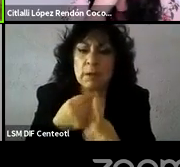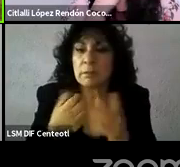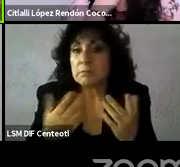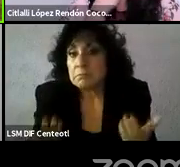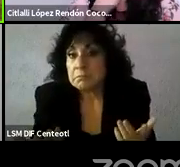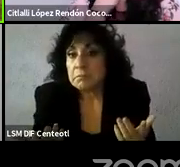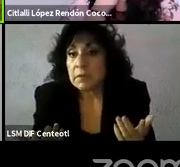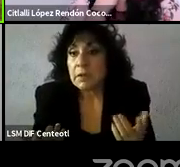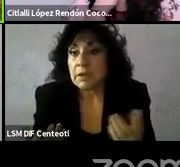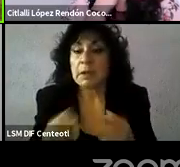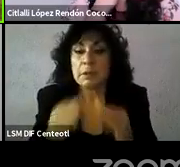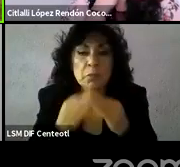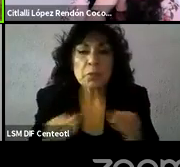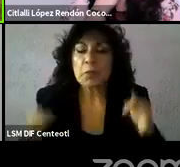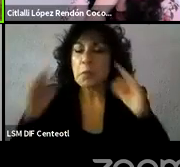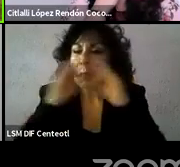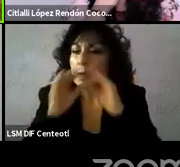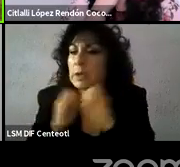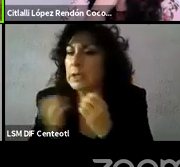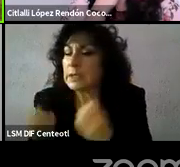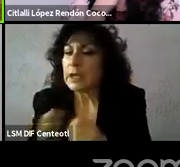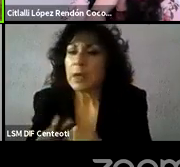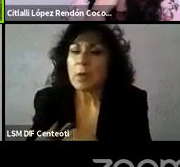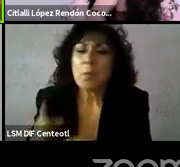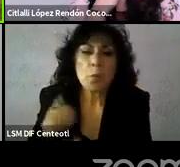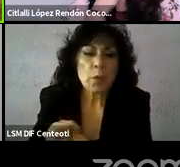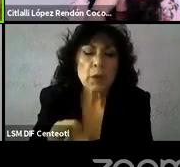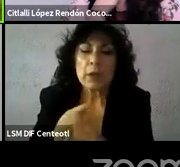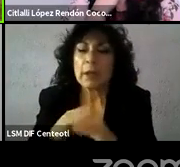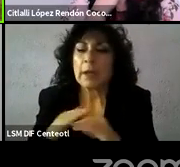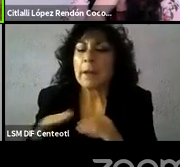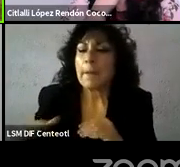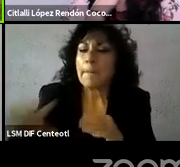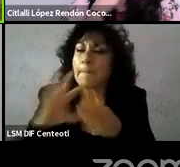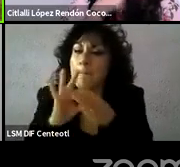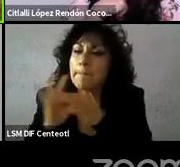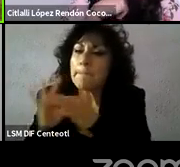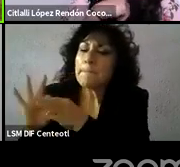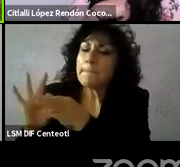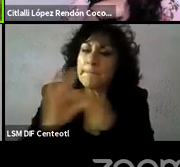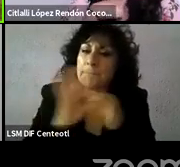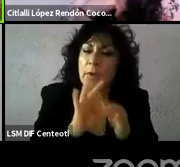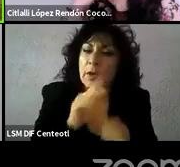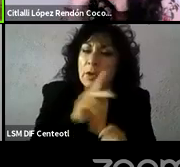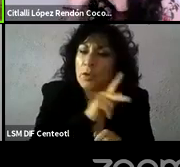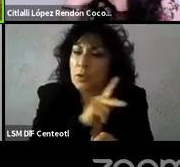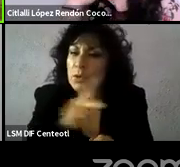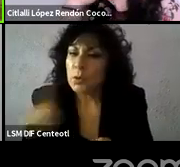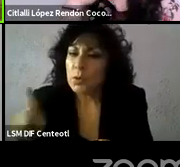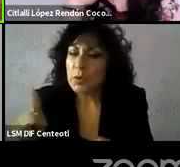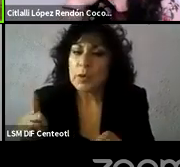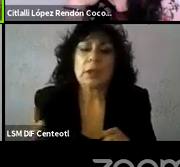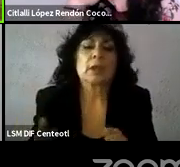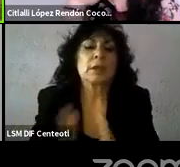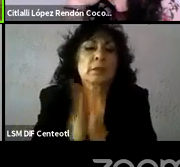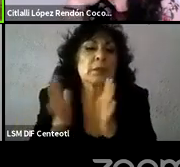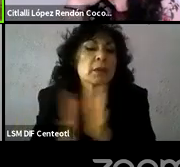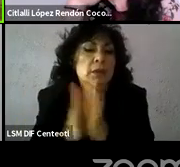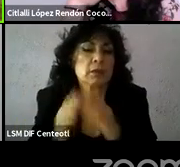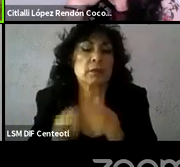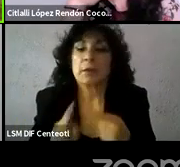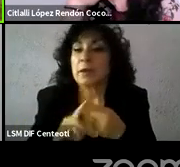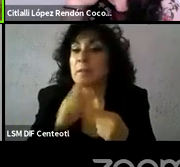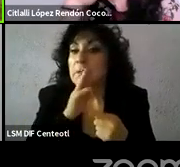tejer esa comunidad y vincularnos desde la estructura con la directiva, con las docentes, con las madres y padres de